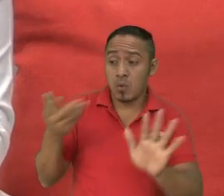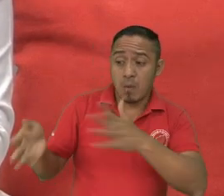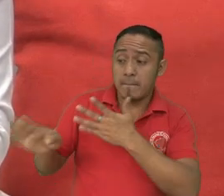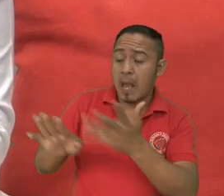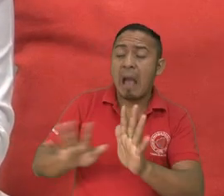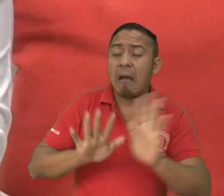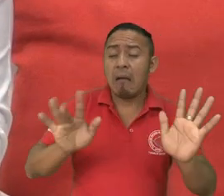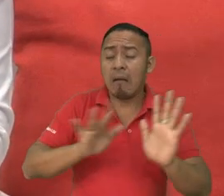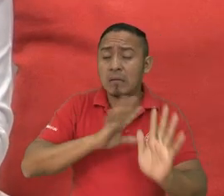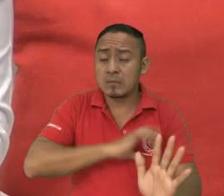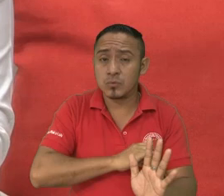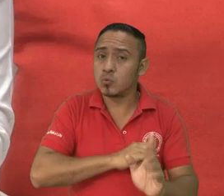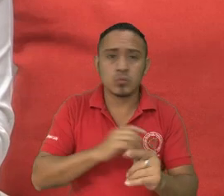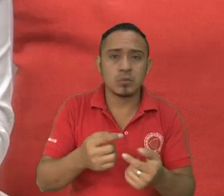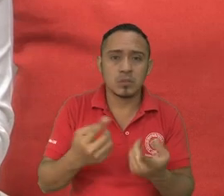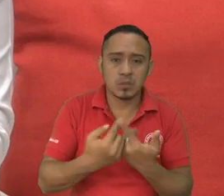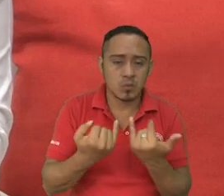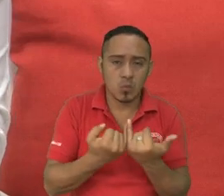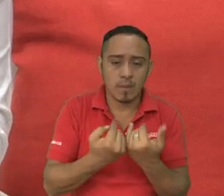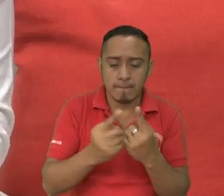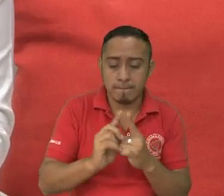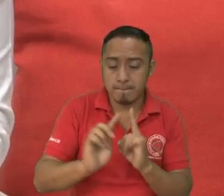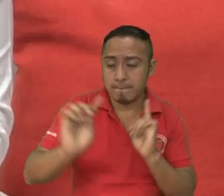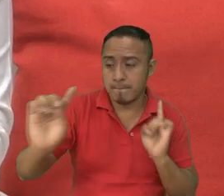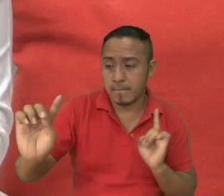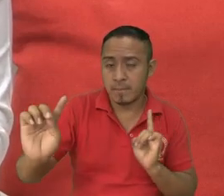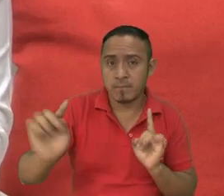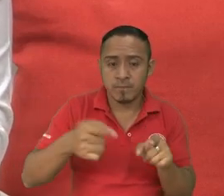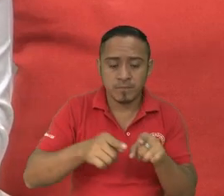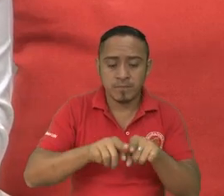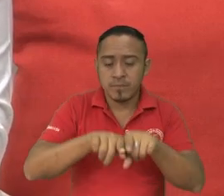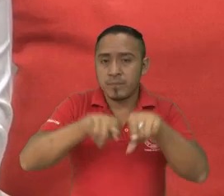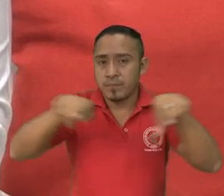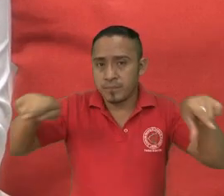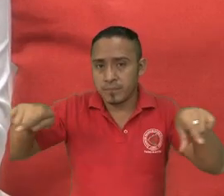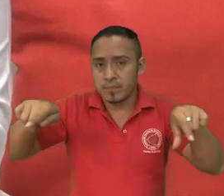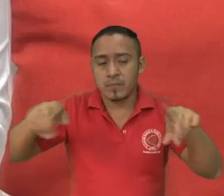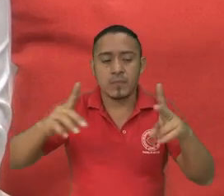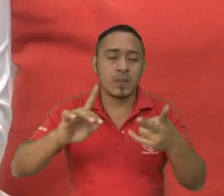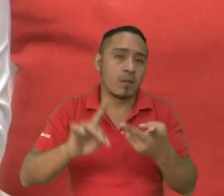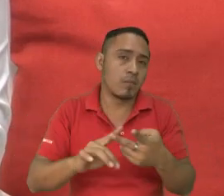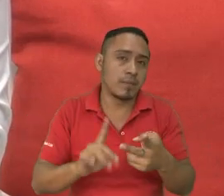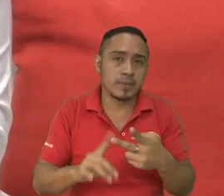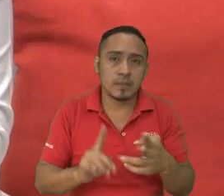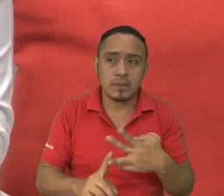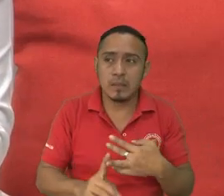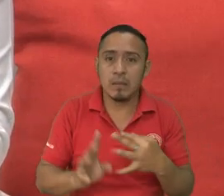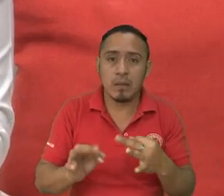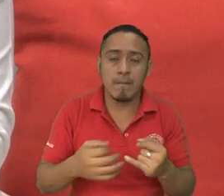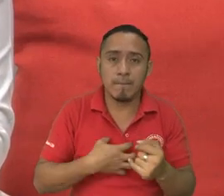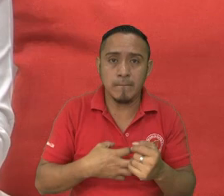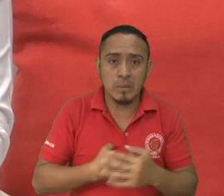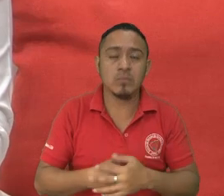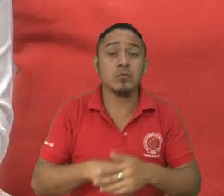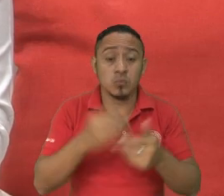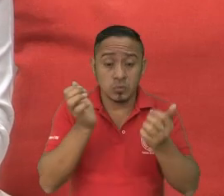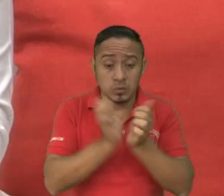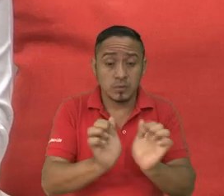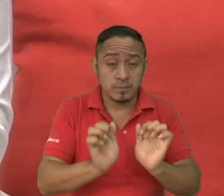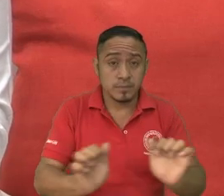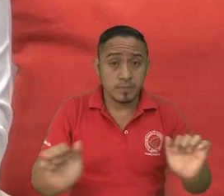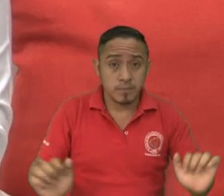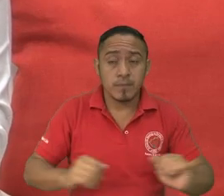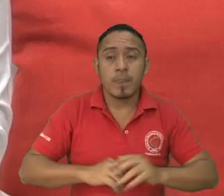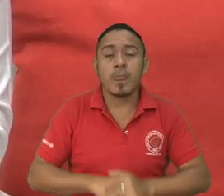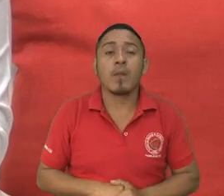querido, sino un duelo es una separación de padres, separación de pareja. Pero en este caso estamos hablando de la autoestima de los niños.